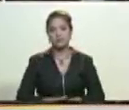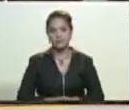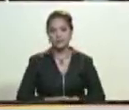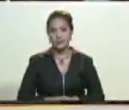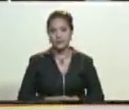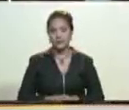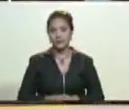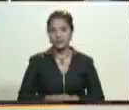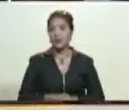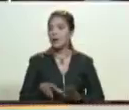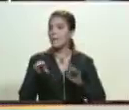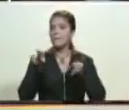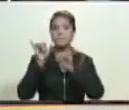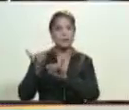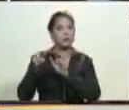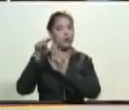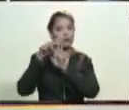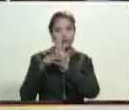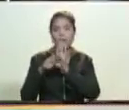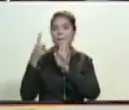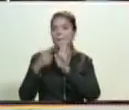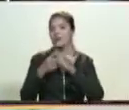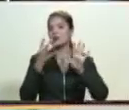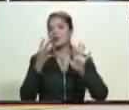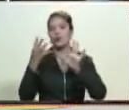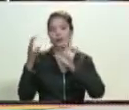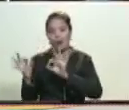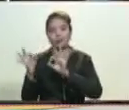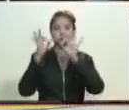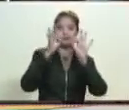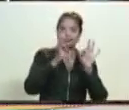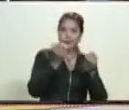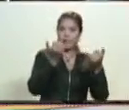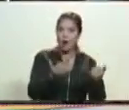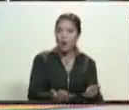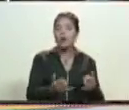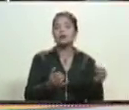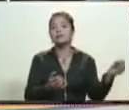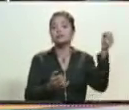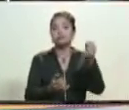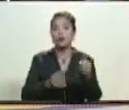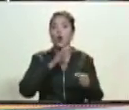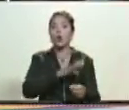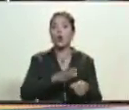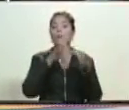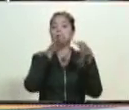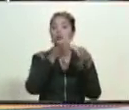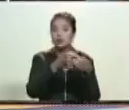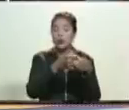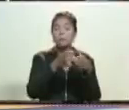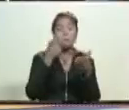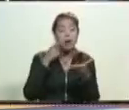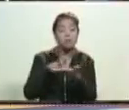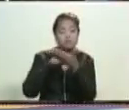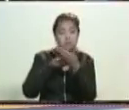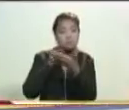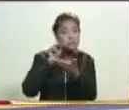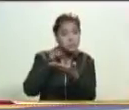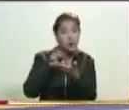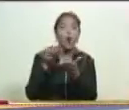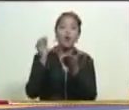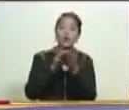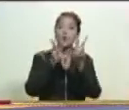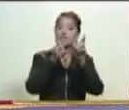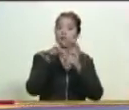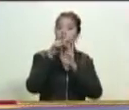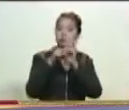entonces el Estatuto de Funcionamiento de 1999 y se designa una comisión para que lo revise y se redacte